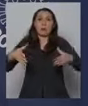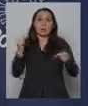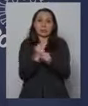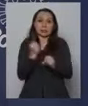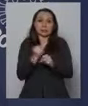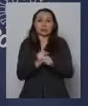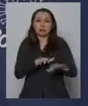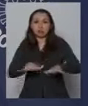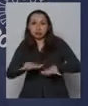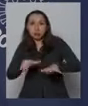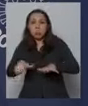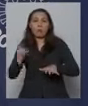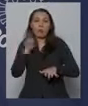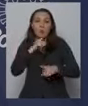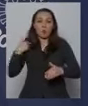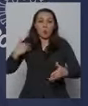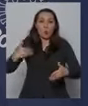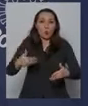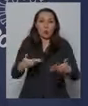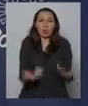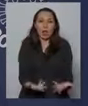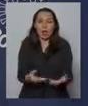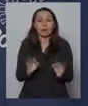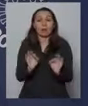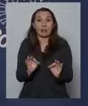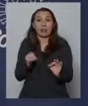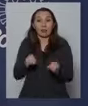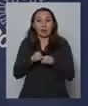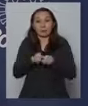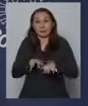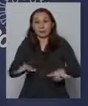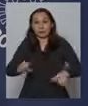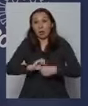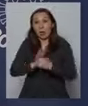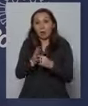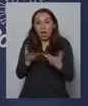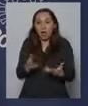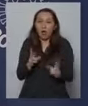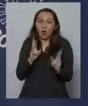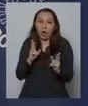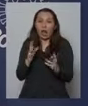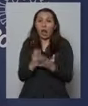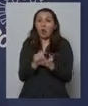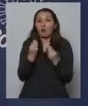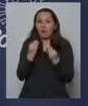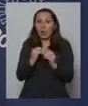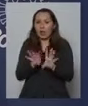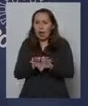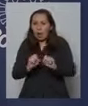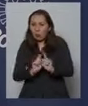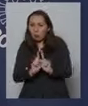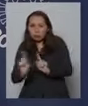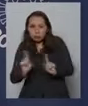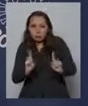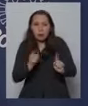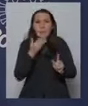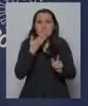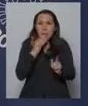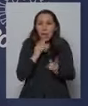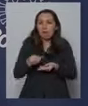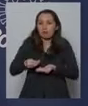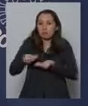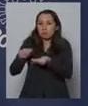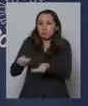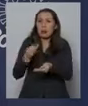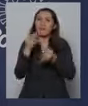intensificando durante los últimos días, y a propósito de esta pandemia, esperamos lograr una muy buena coordinación para poder